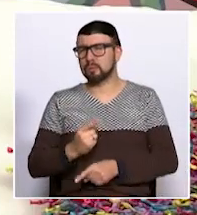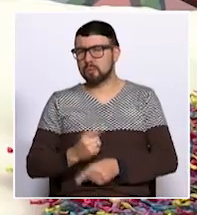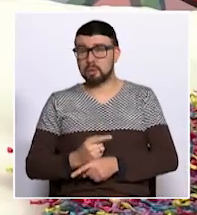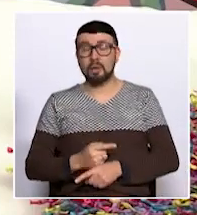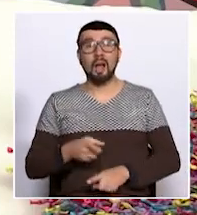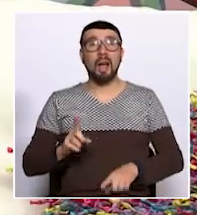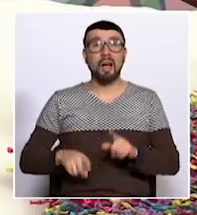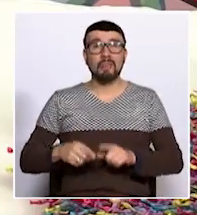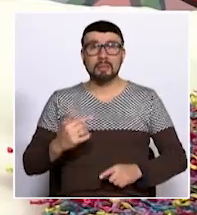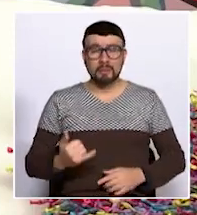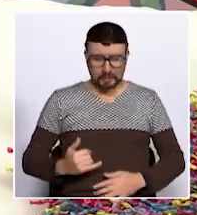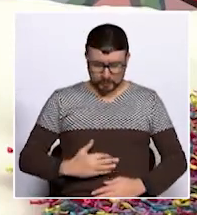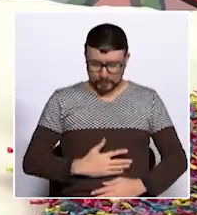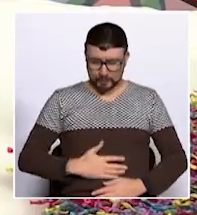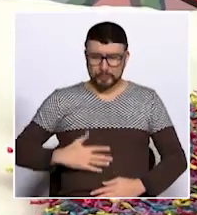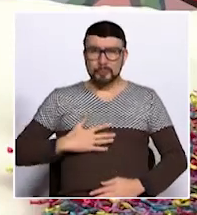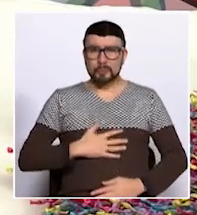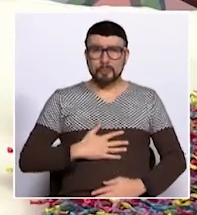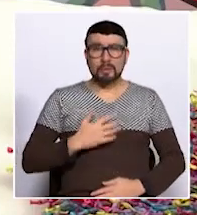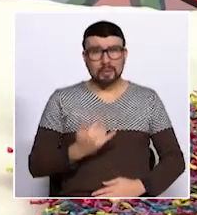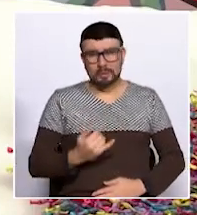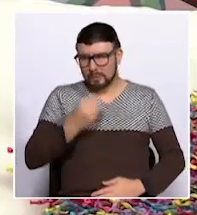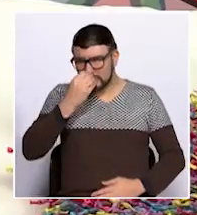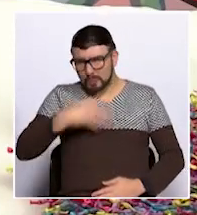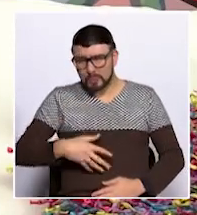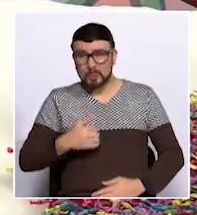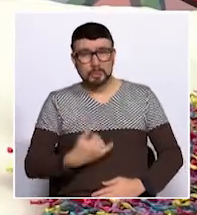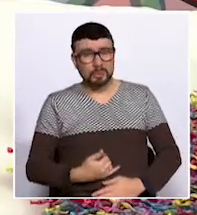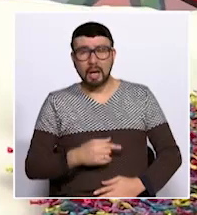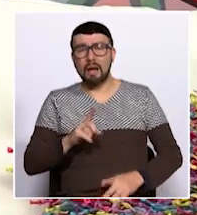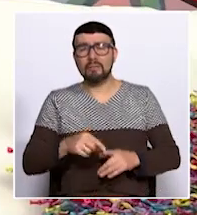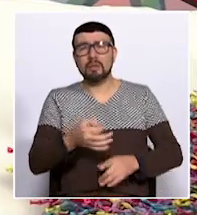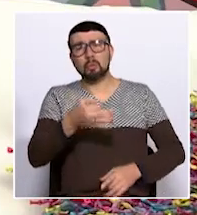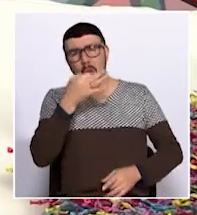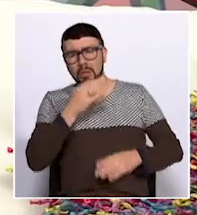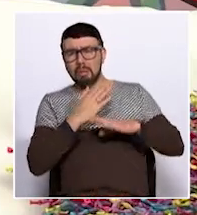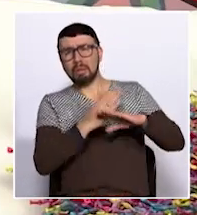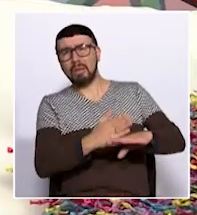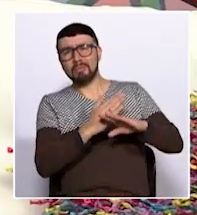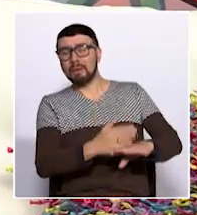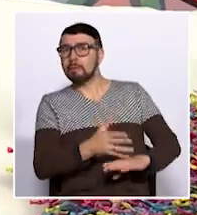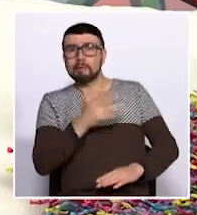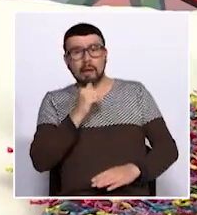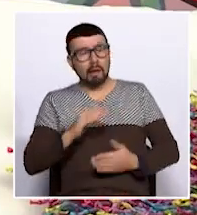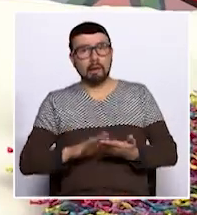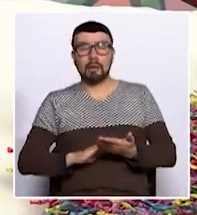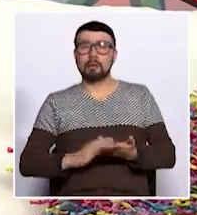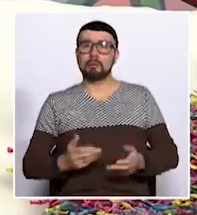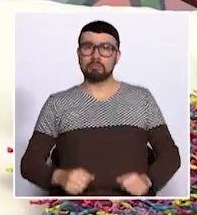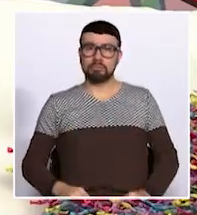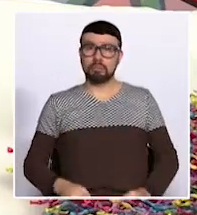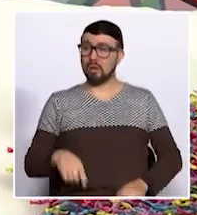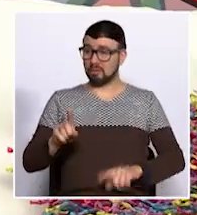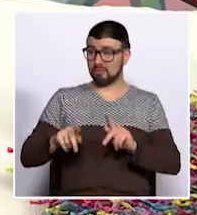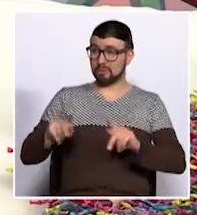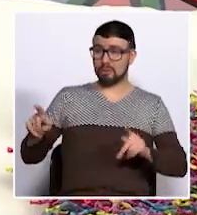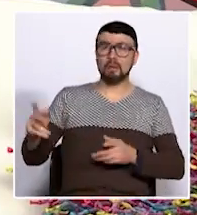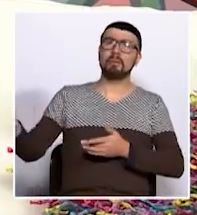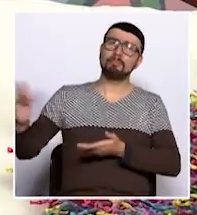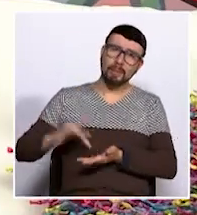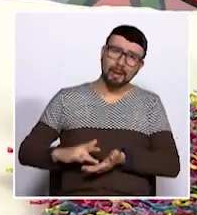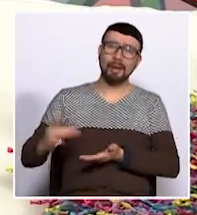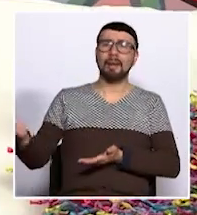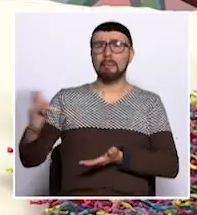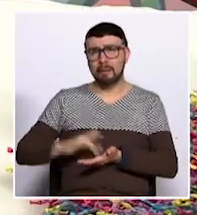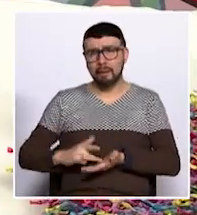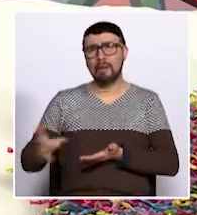que es tan difícil de erradicar con los antibióticos, que no hemos tenido resultados con antibióticos, que las pacientes vienen una y otra vez y otra vez y